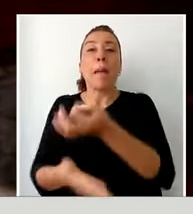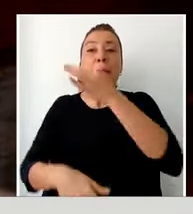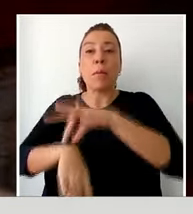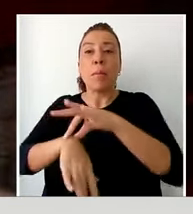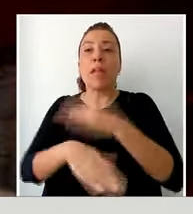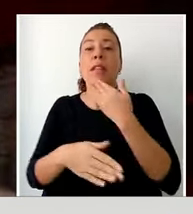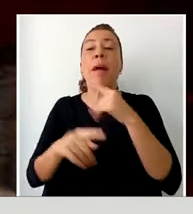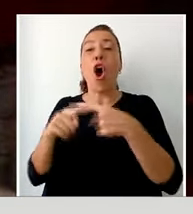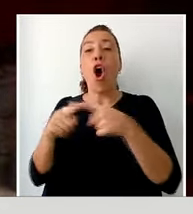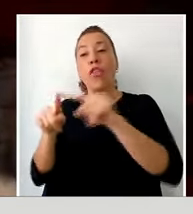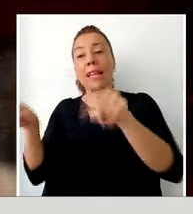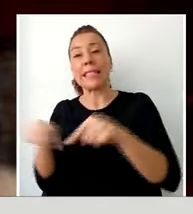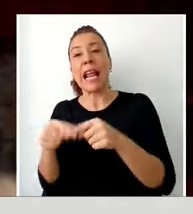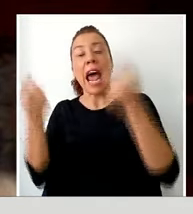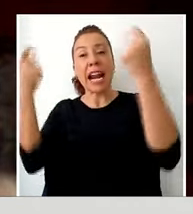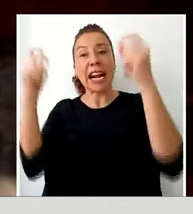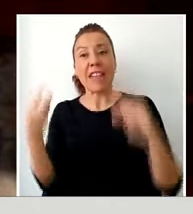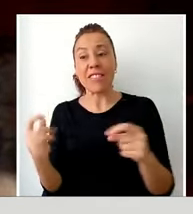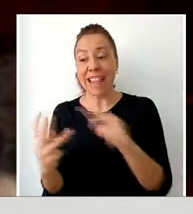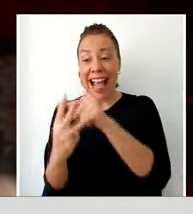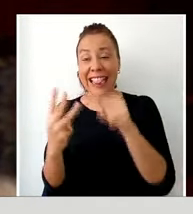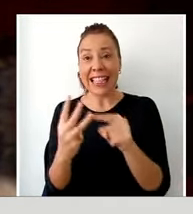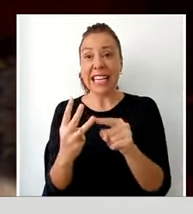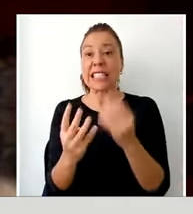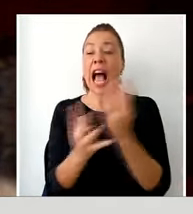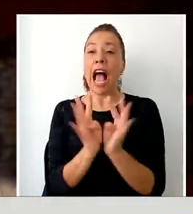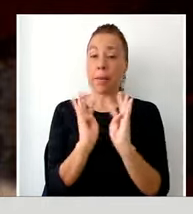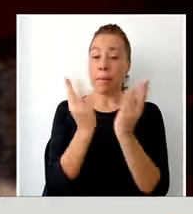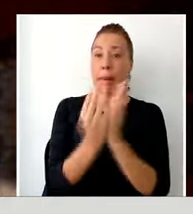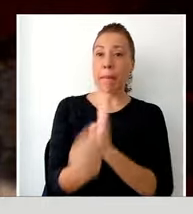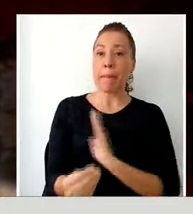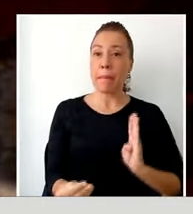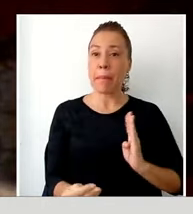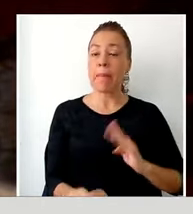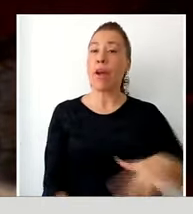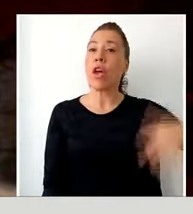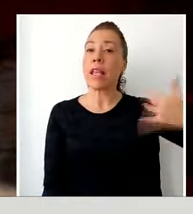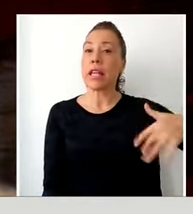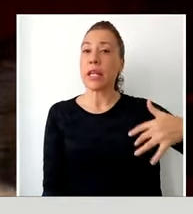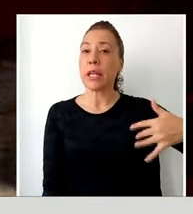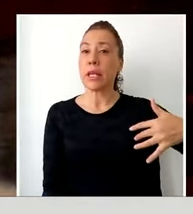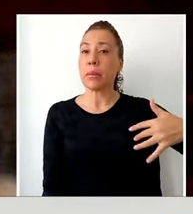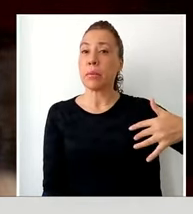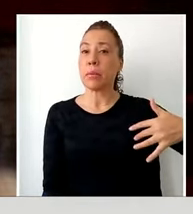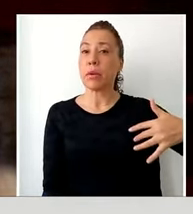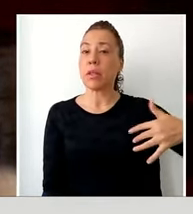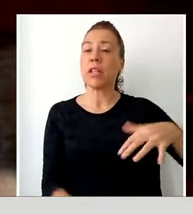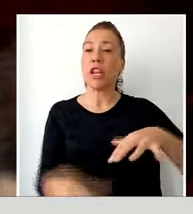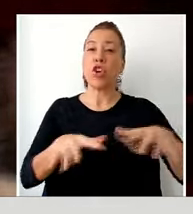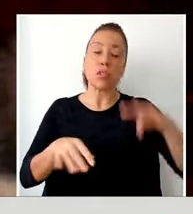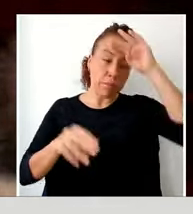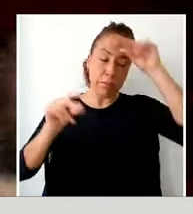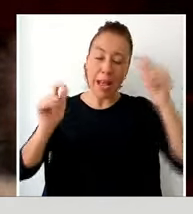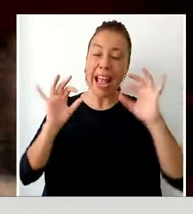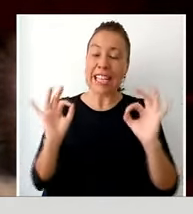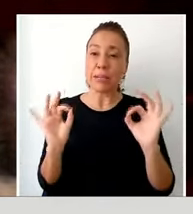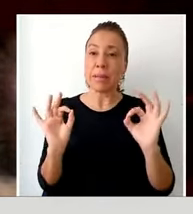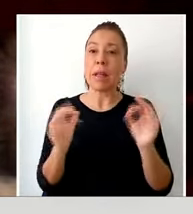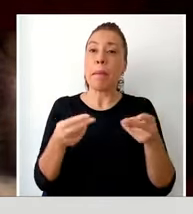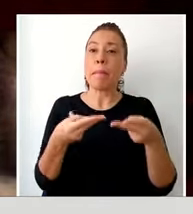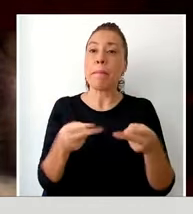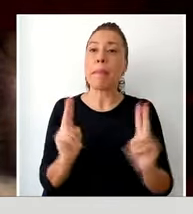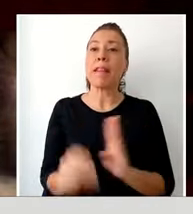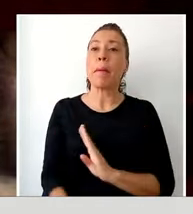cada una de ellas con una composición con un importante elemento técnico al permitir su integración por